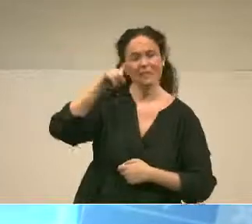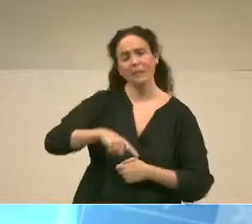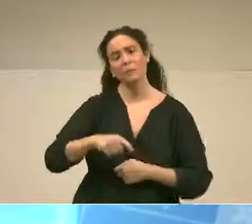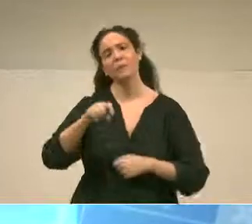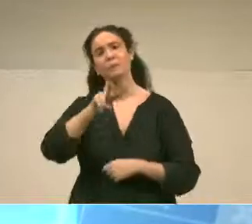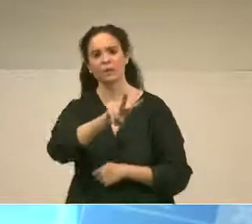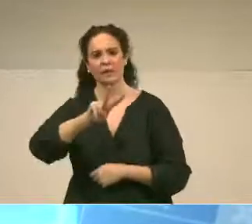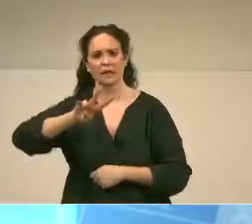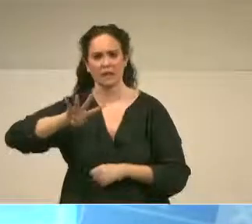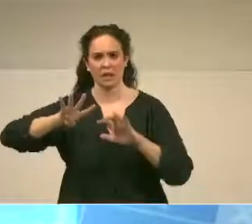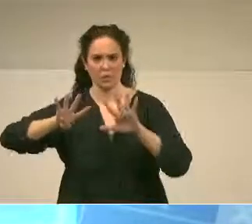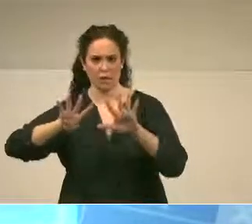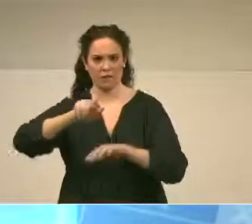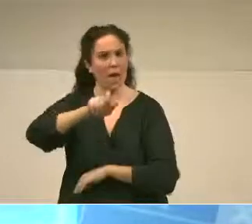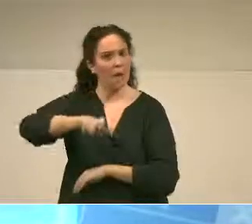dagoeneko bukatuta zeudenak.